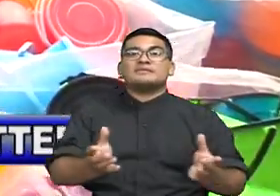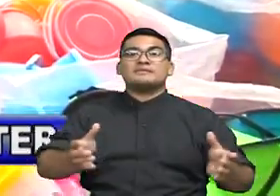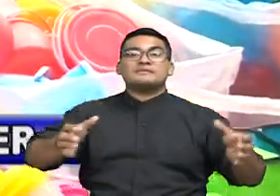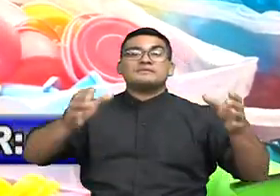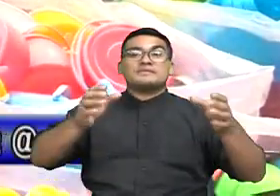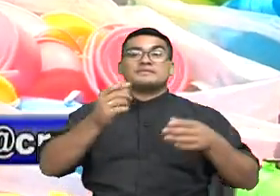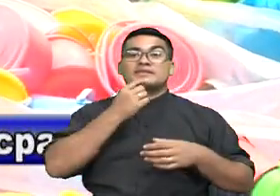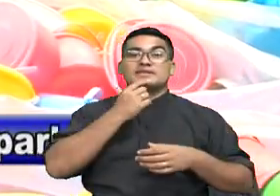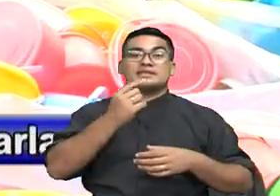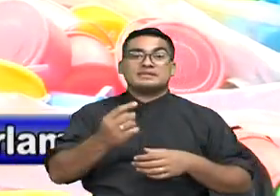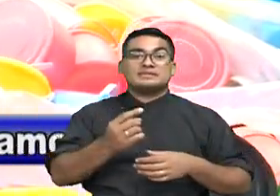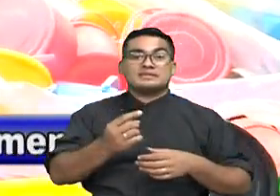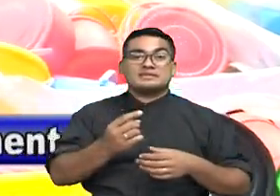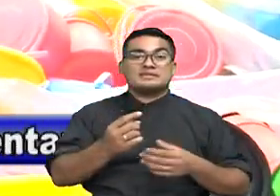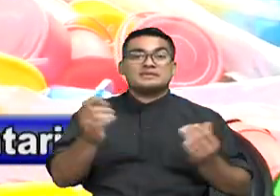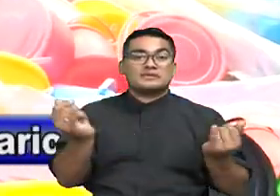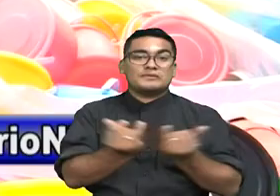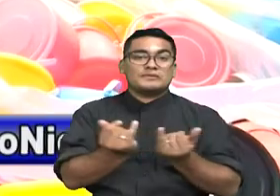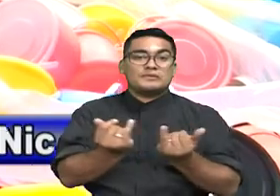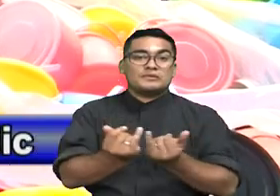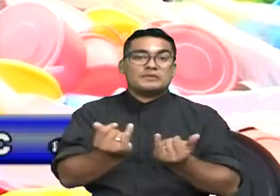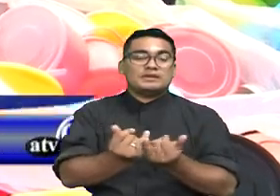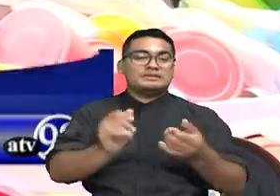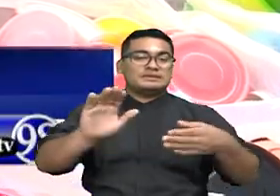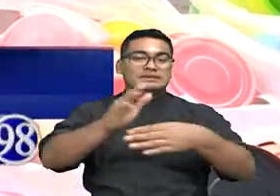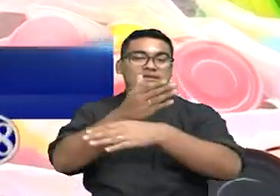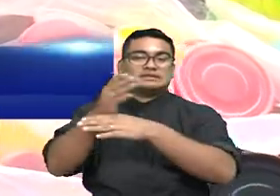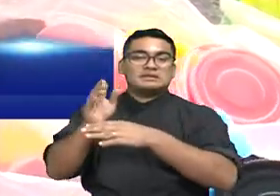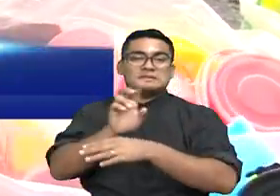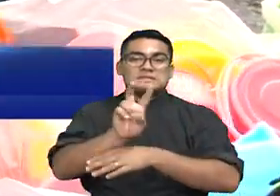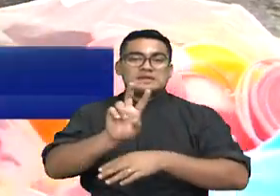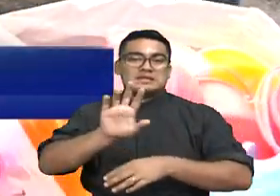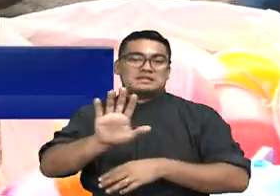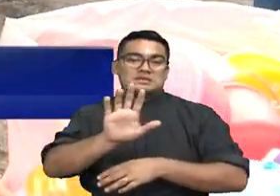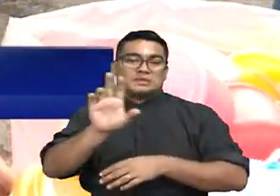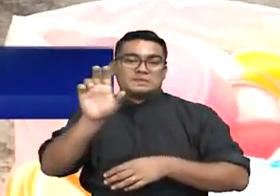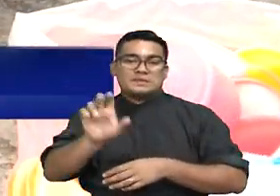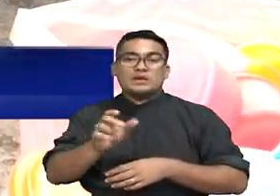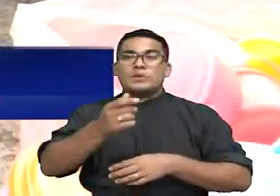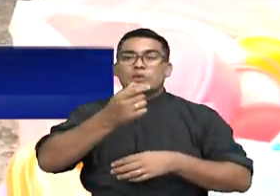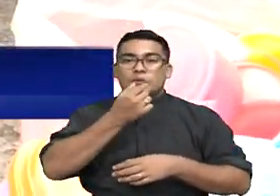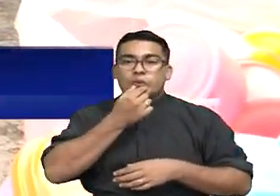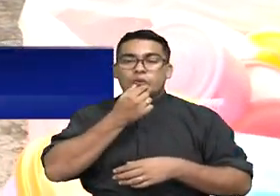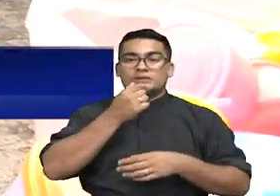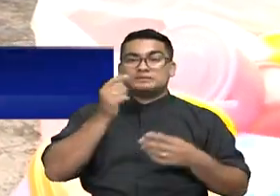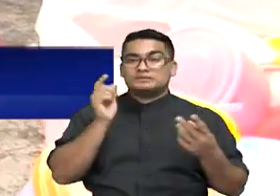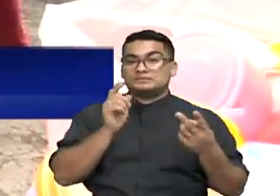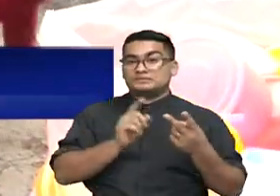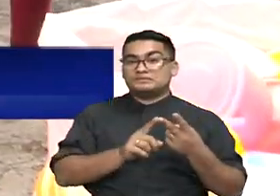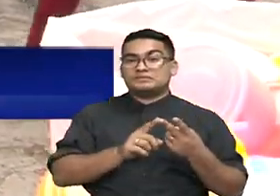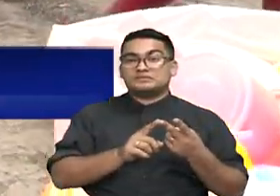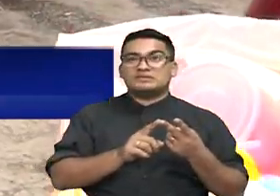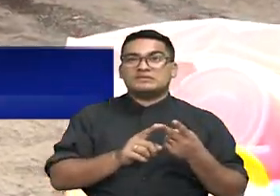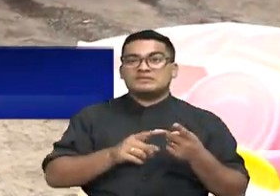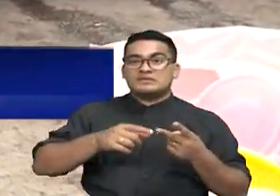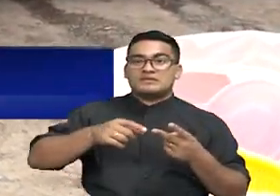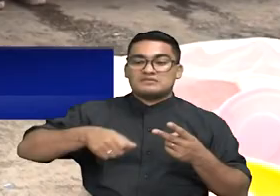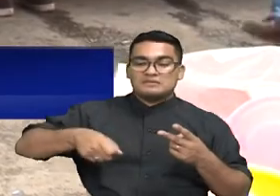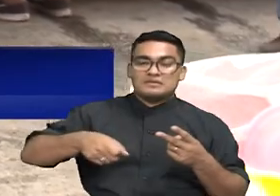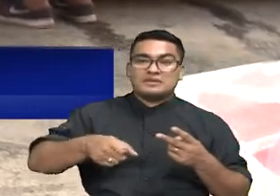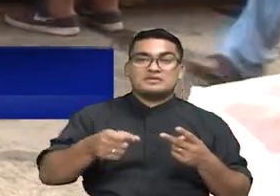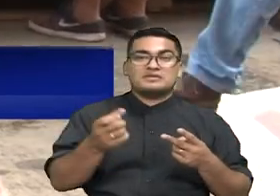Le ofrecemos también variedades de tipos, le sale a 25 por docena. Le tenemos los pasconcitos, que son muy útiles